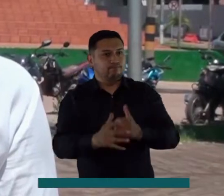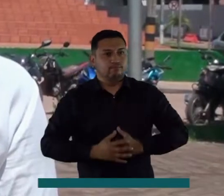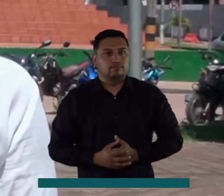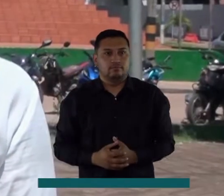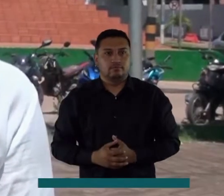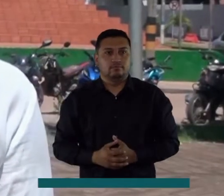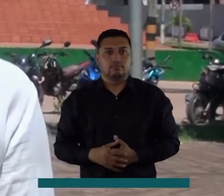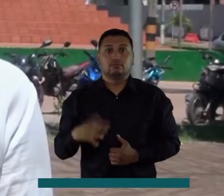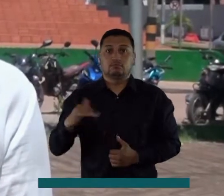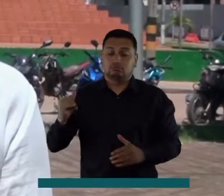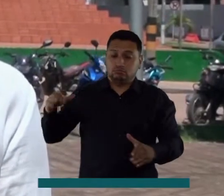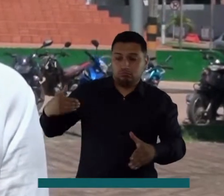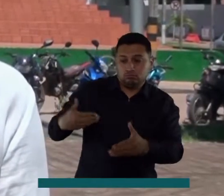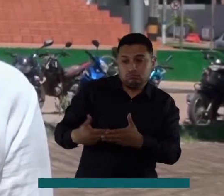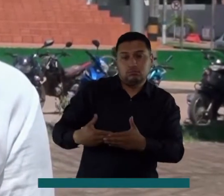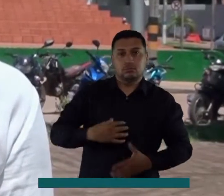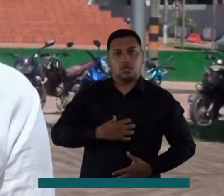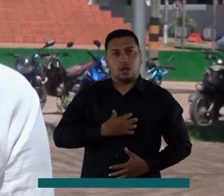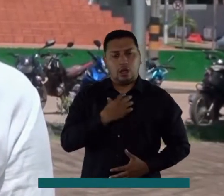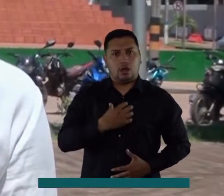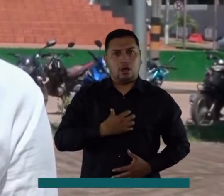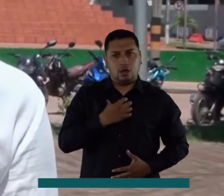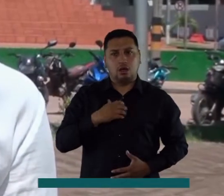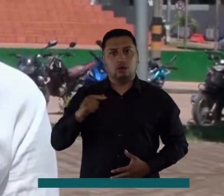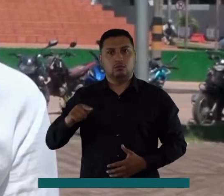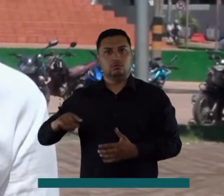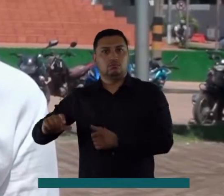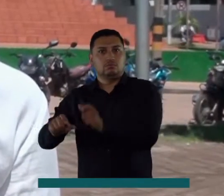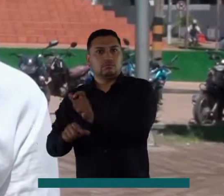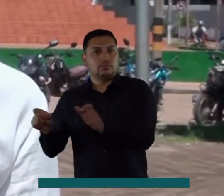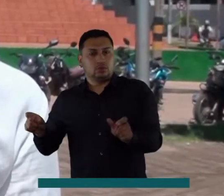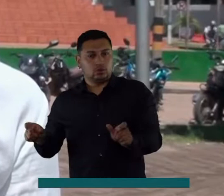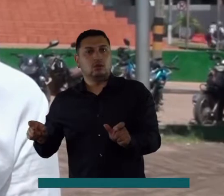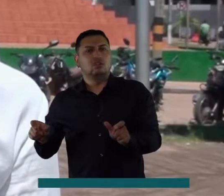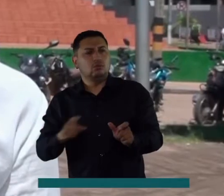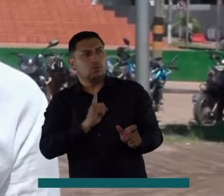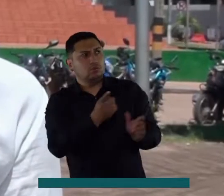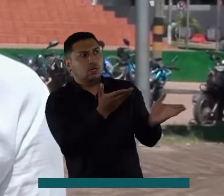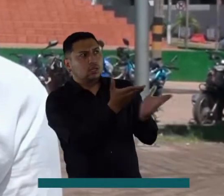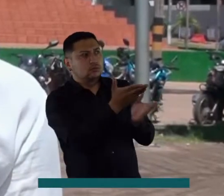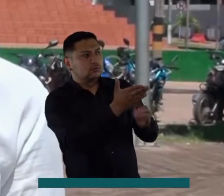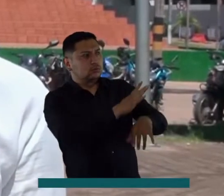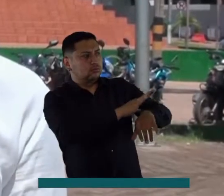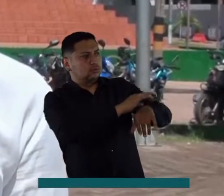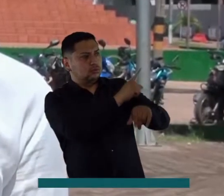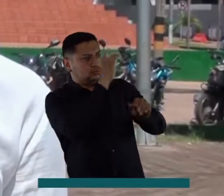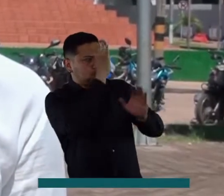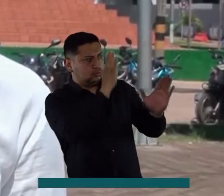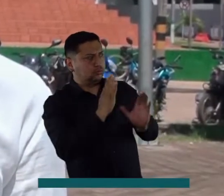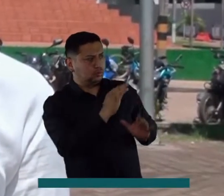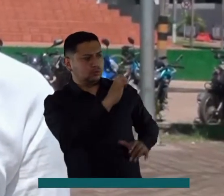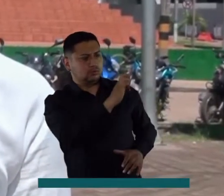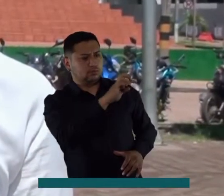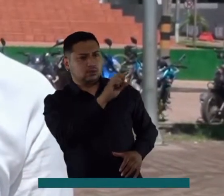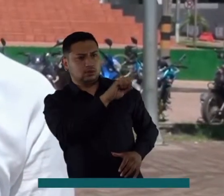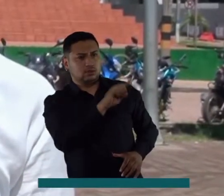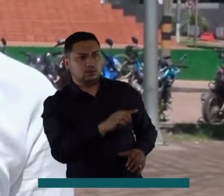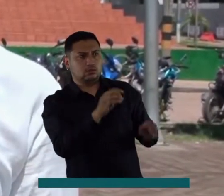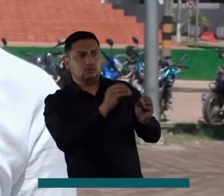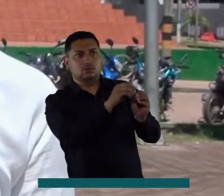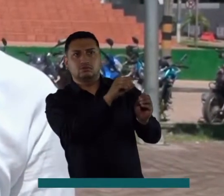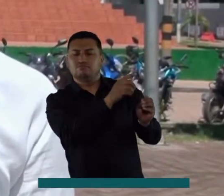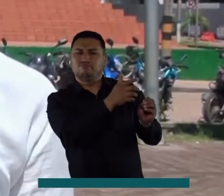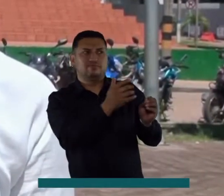Ante las frecuentes quejas de la ciudadanía por el servicio de las EPS y las entidades de salud, tanto la Alcaldía Municipal como la